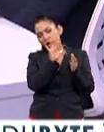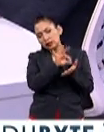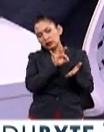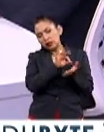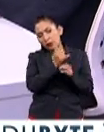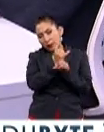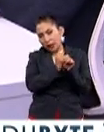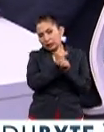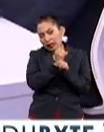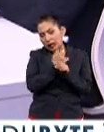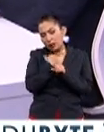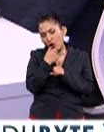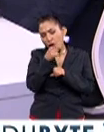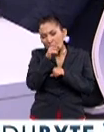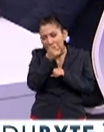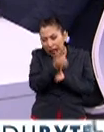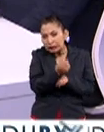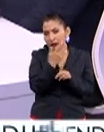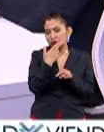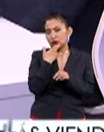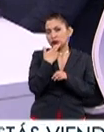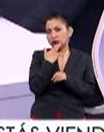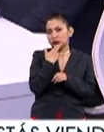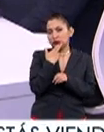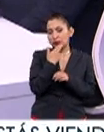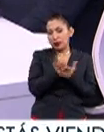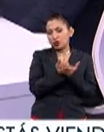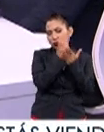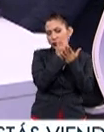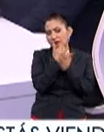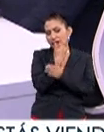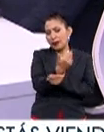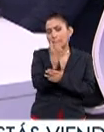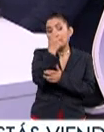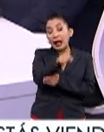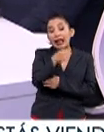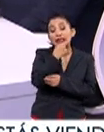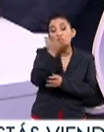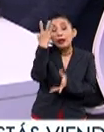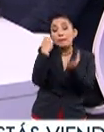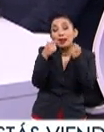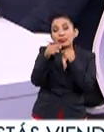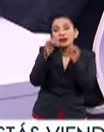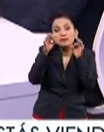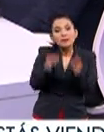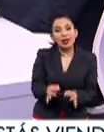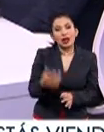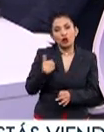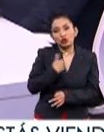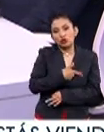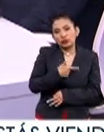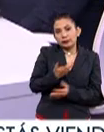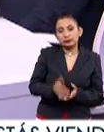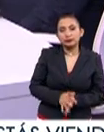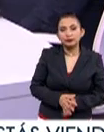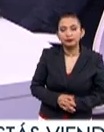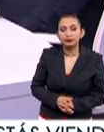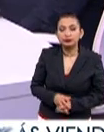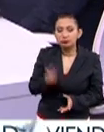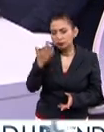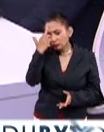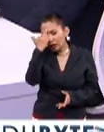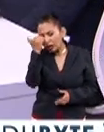que la investigación reporta que son útiles, que funcionan mejor para que los niños aprendan de la manera que nos gustaría que aprendieran,